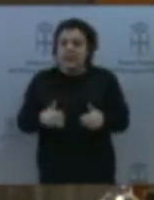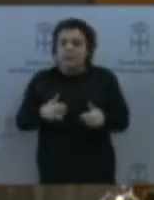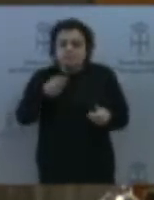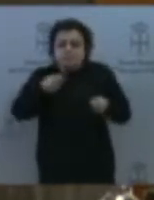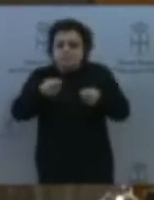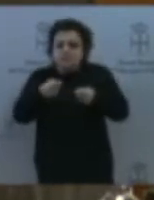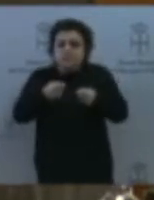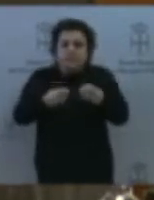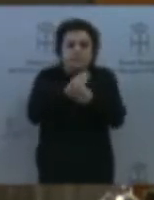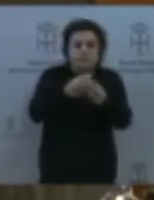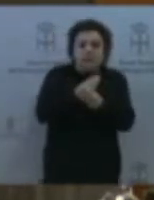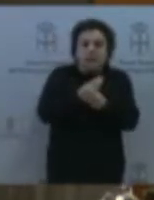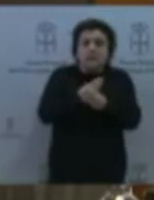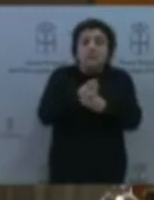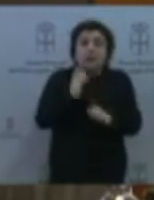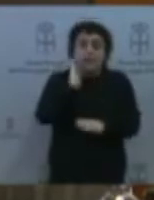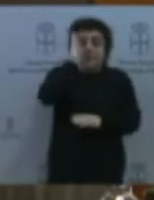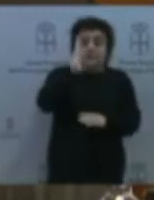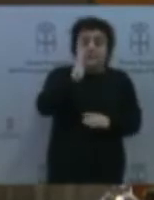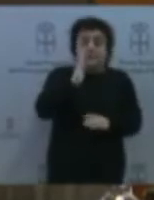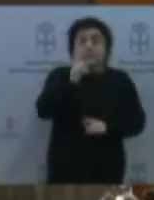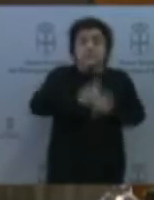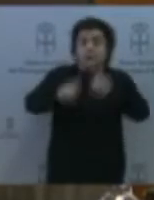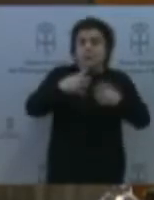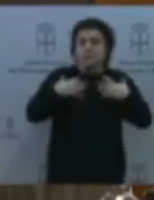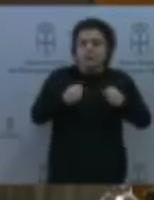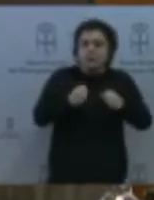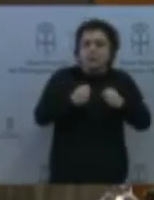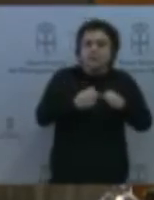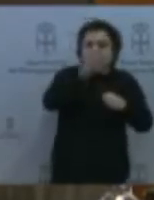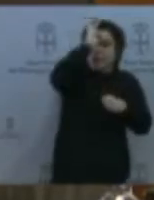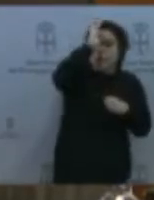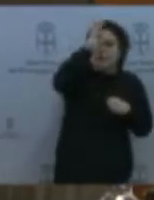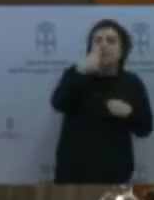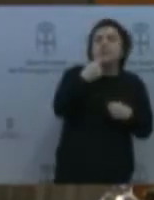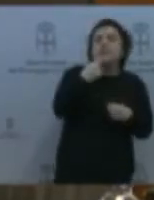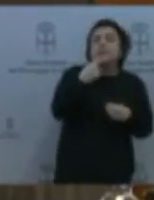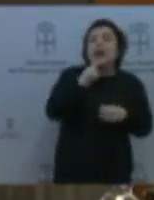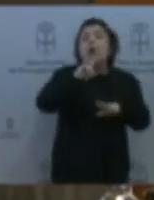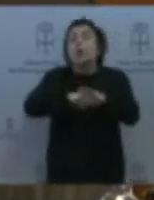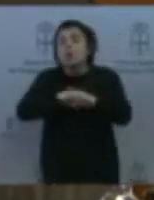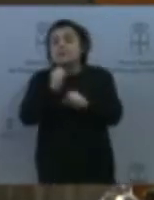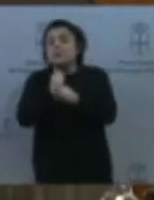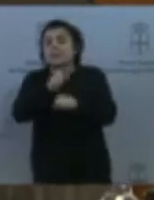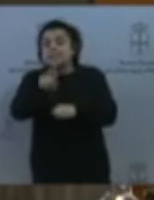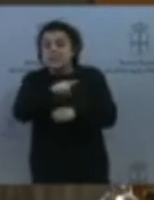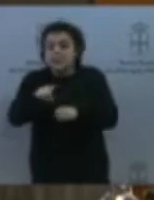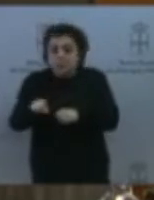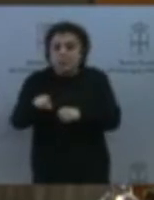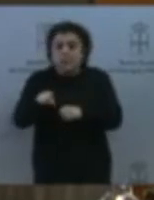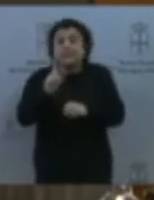a que cada domingo te digan si al día siguiente vas a trabajar, con lo cual estás pendiente toda la semana de la producción, ¿no? Esto nos lo decía un representante del comité